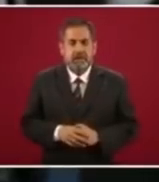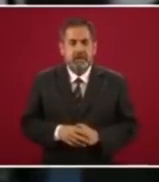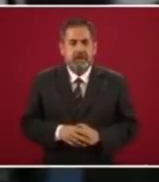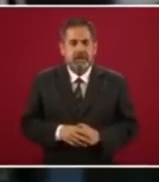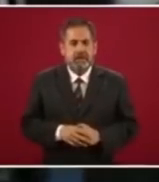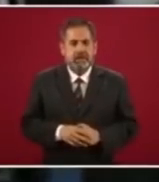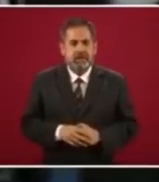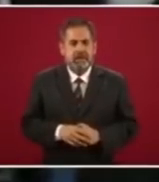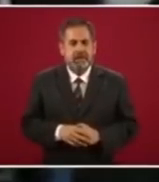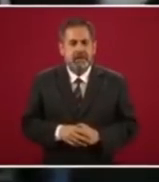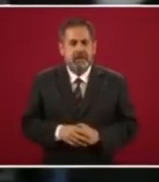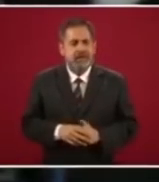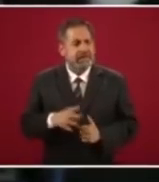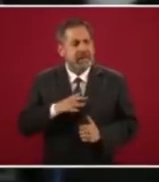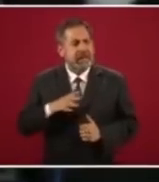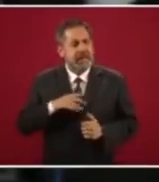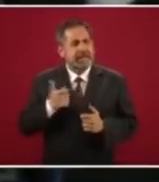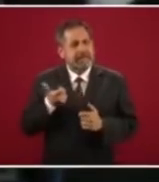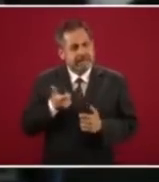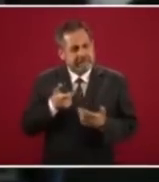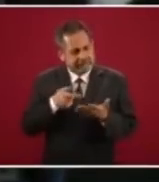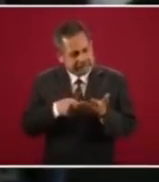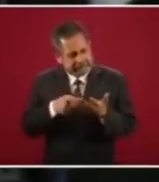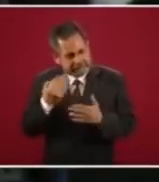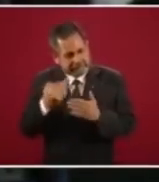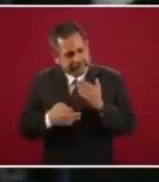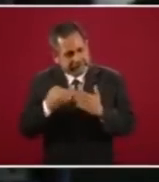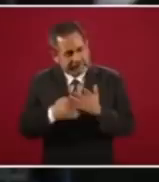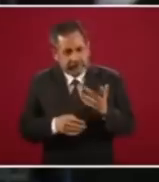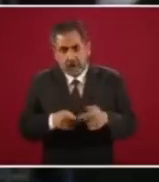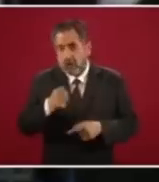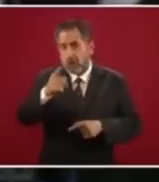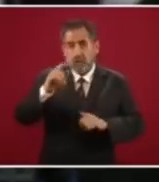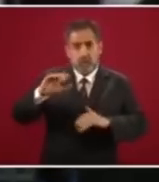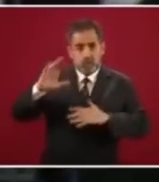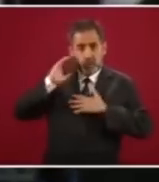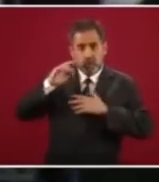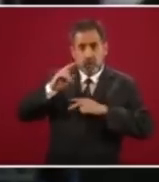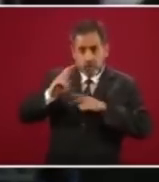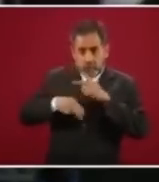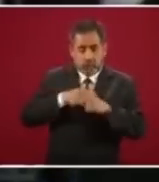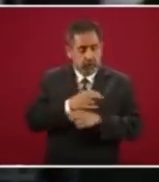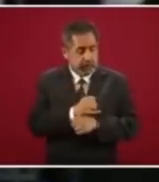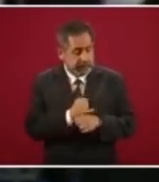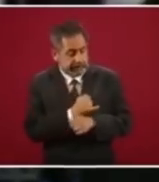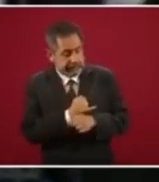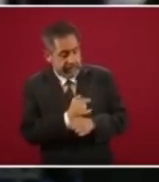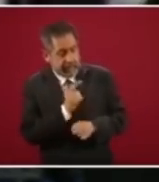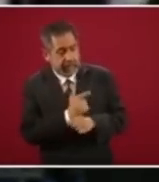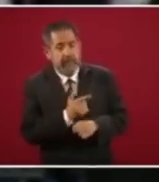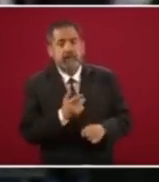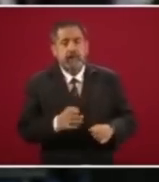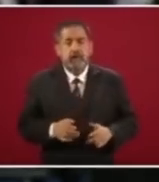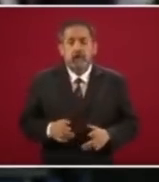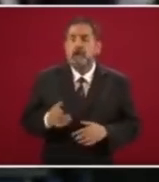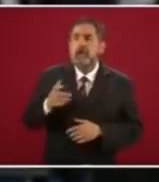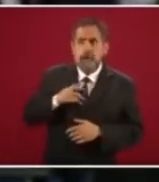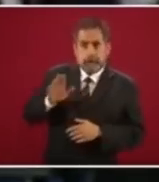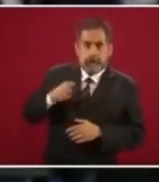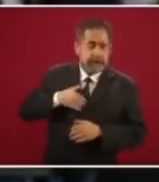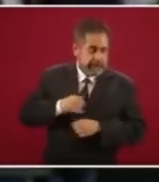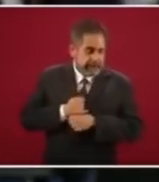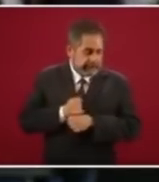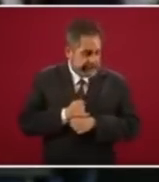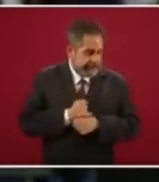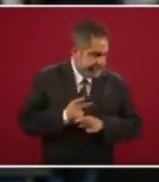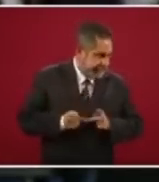y hubo varios faltantes. Usted se comprometió aquí a que se iba a hacer una investigación. Nosotros dimos seguimiento al caso,